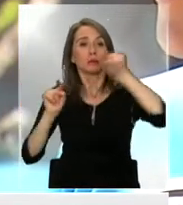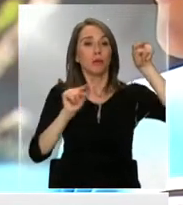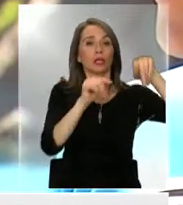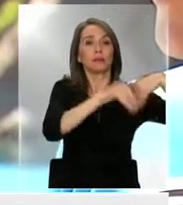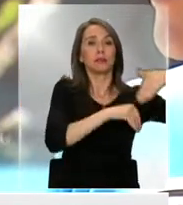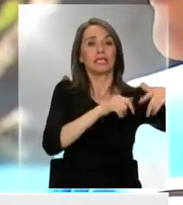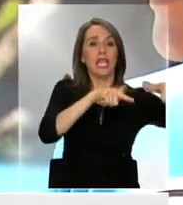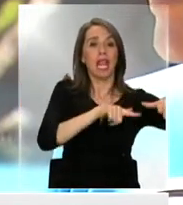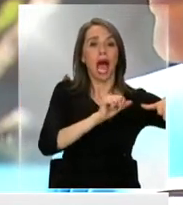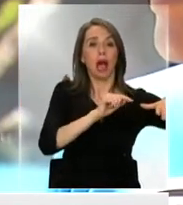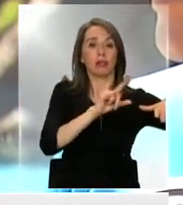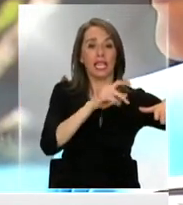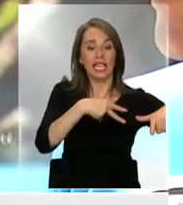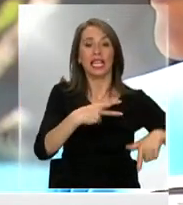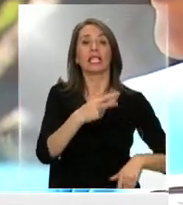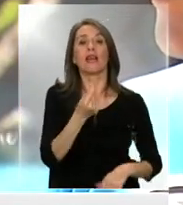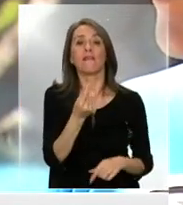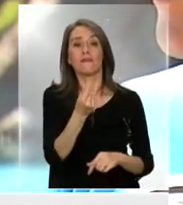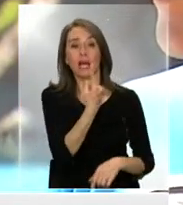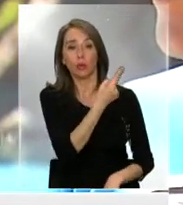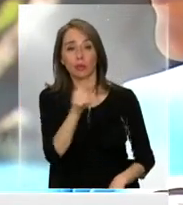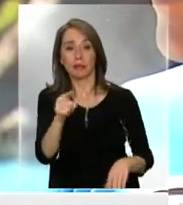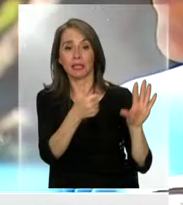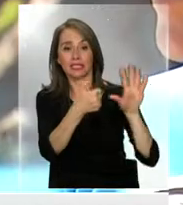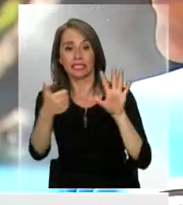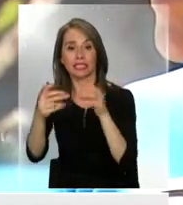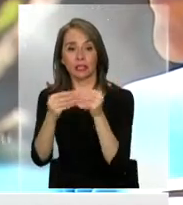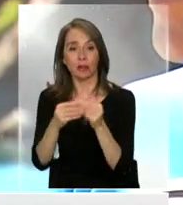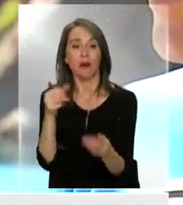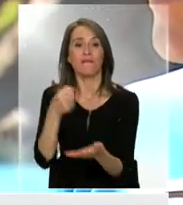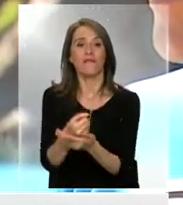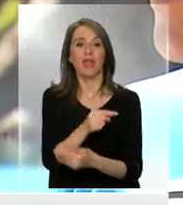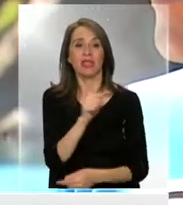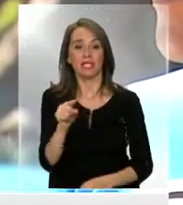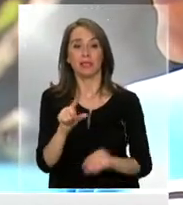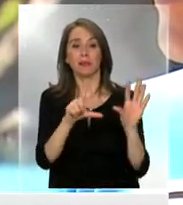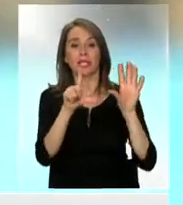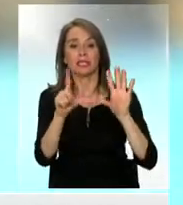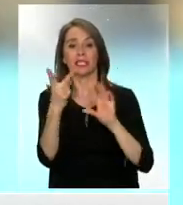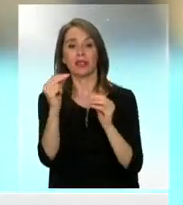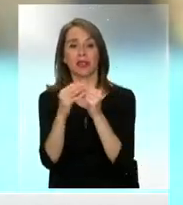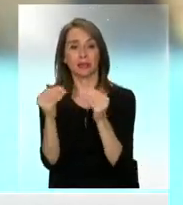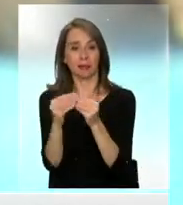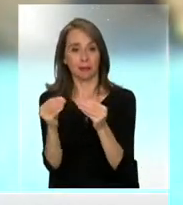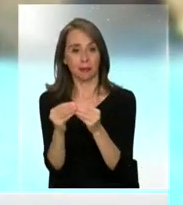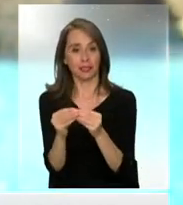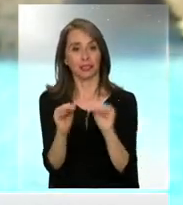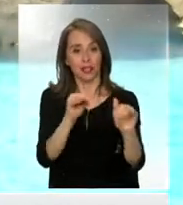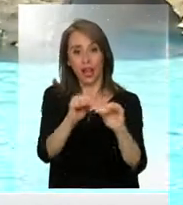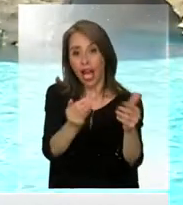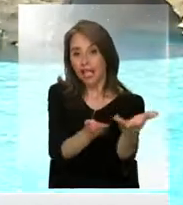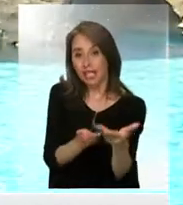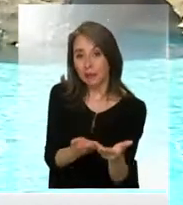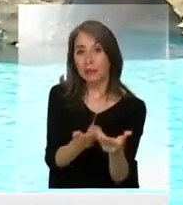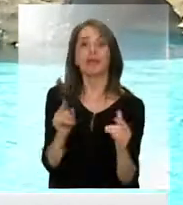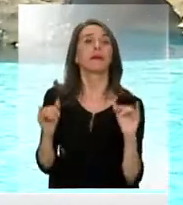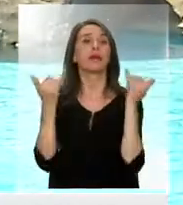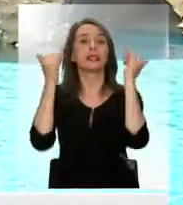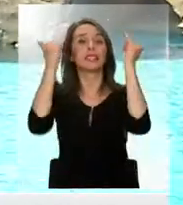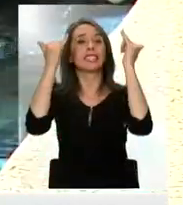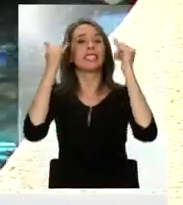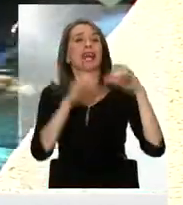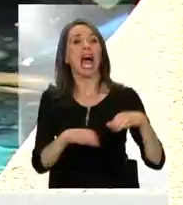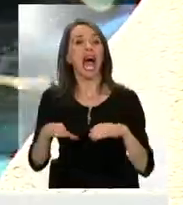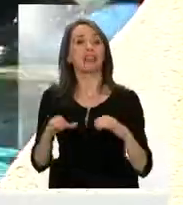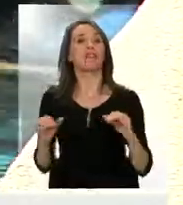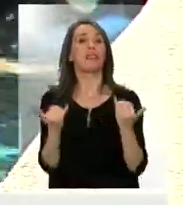estar disponibles en la semana desde 600 pesos y los fines de semana desde los 720 pesos. Invitación para actividades de esparcimiento y